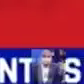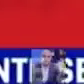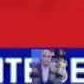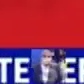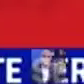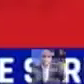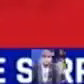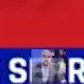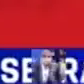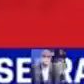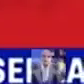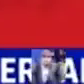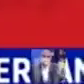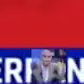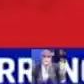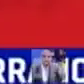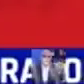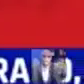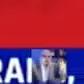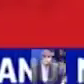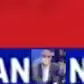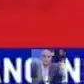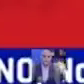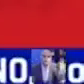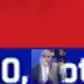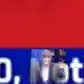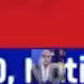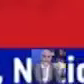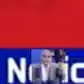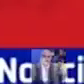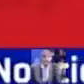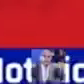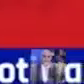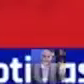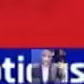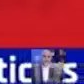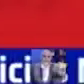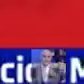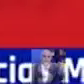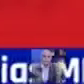la Corrupción y la Impunidad. Déjame que escuches lo que dice Loret de Mola y